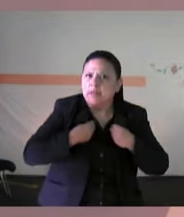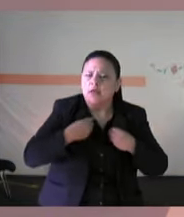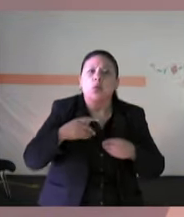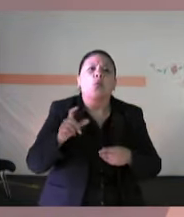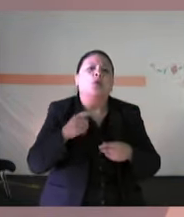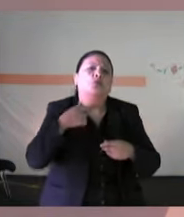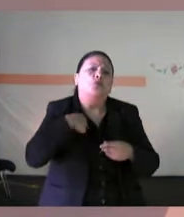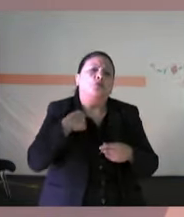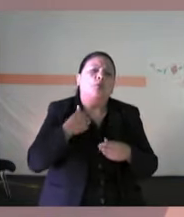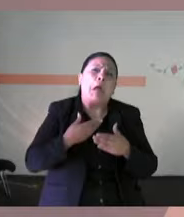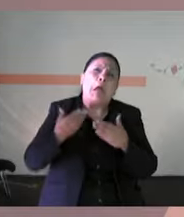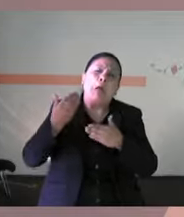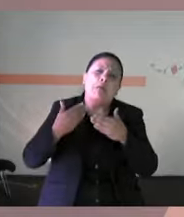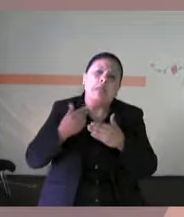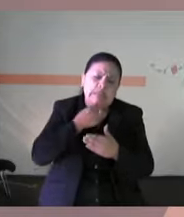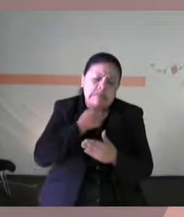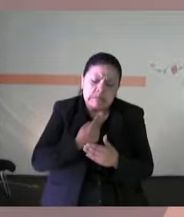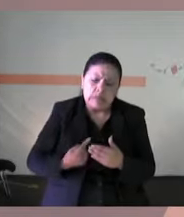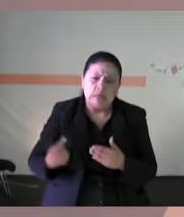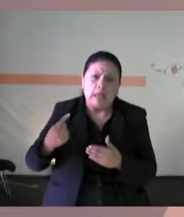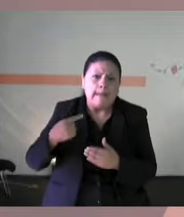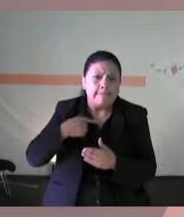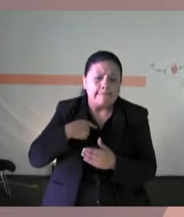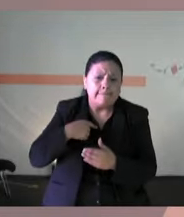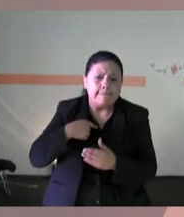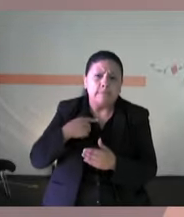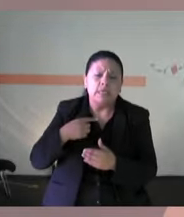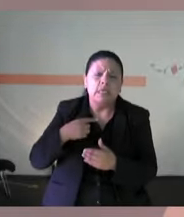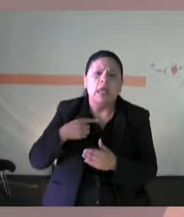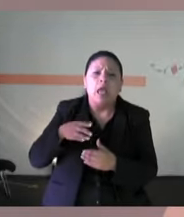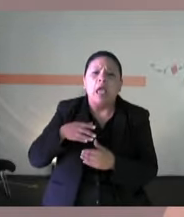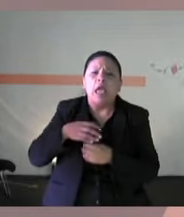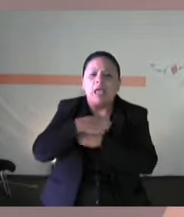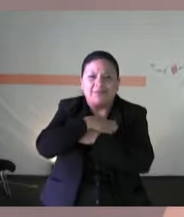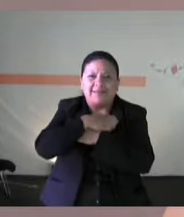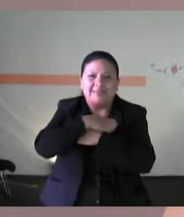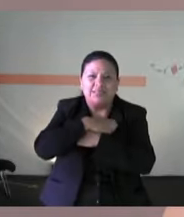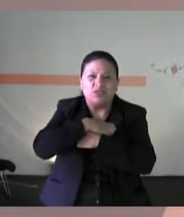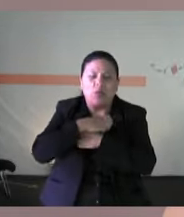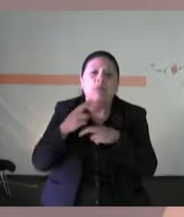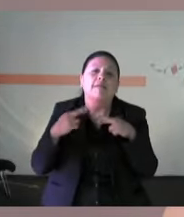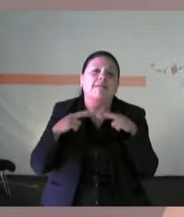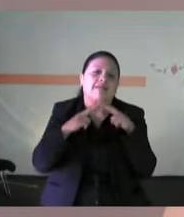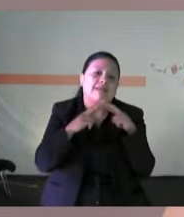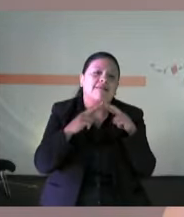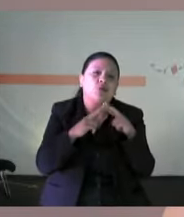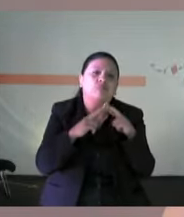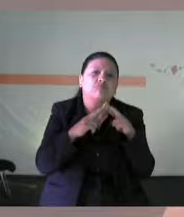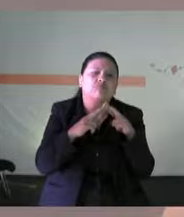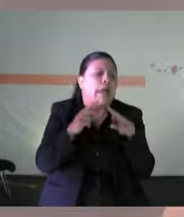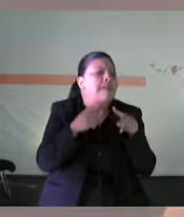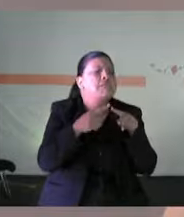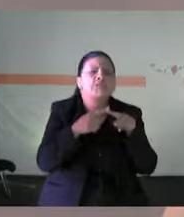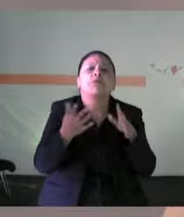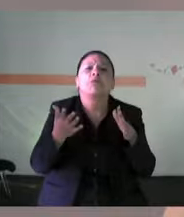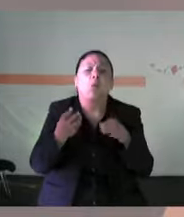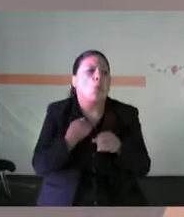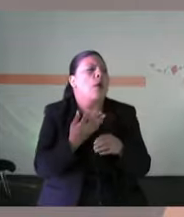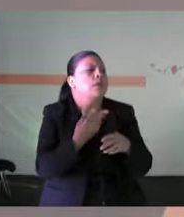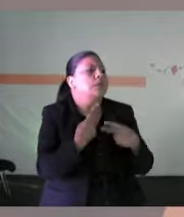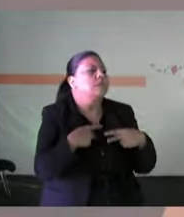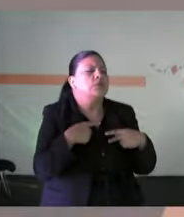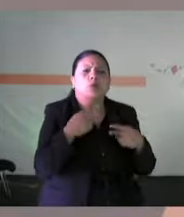una educación religiosa, como muchos de ustedes me imagino. A ver quién recibió una formación religiosa aquí. Ya, pues yo